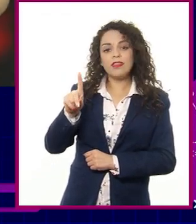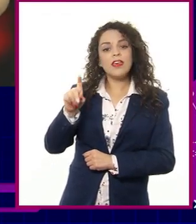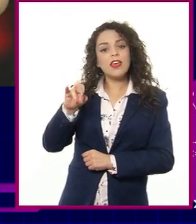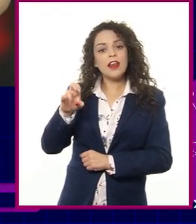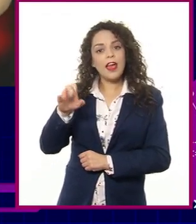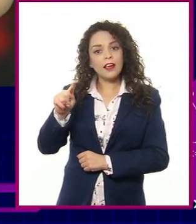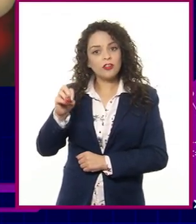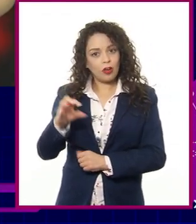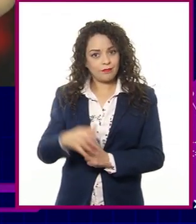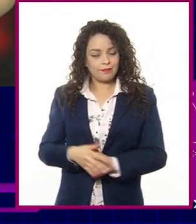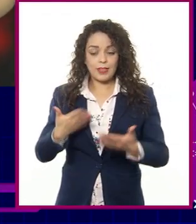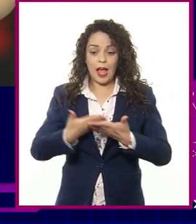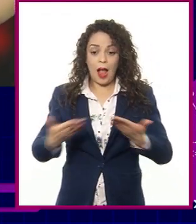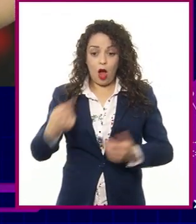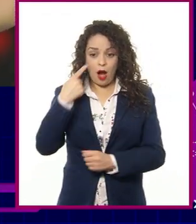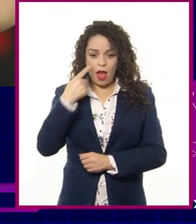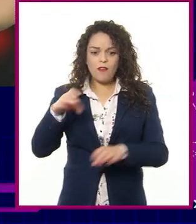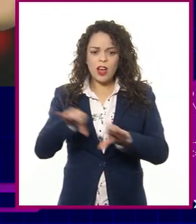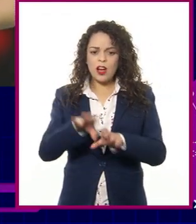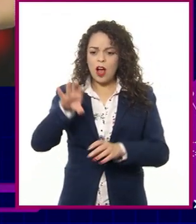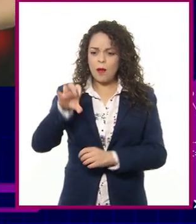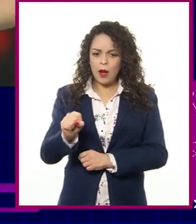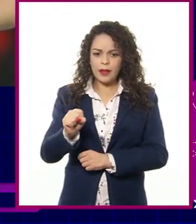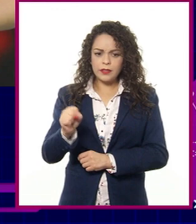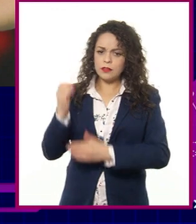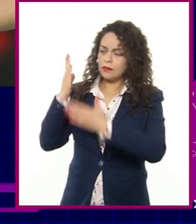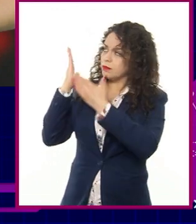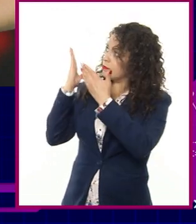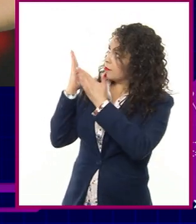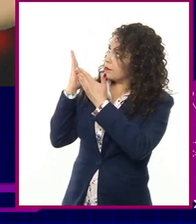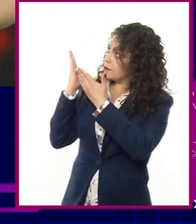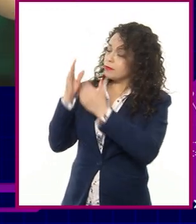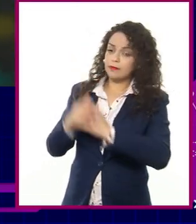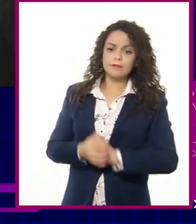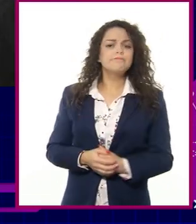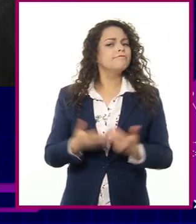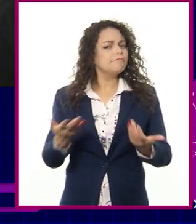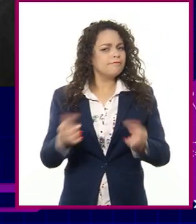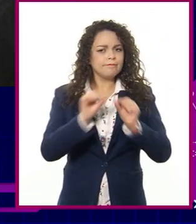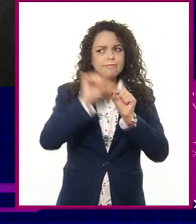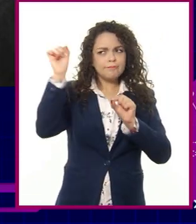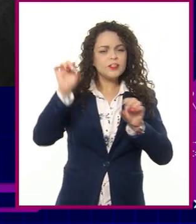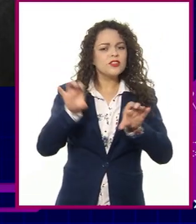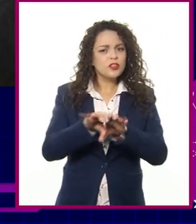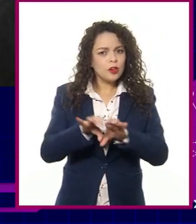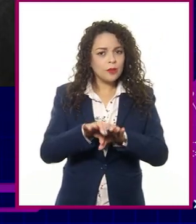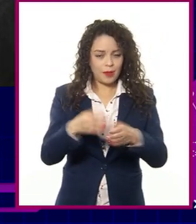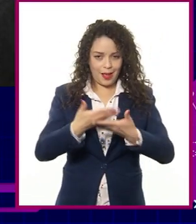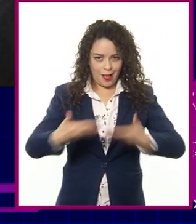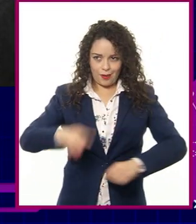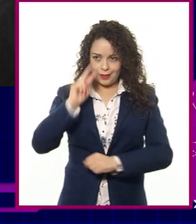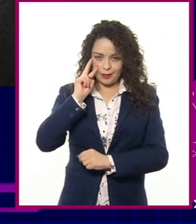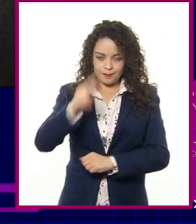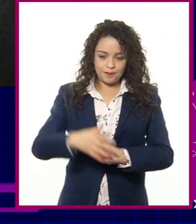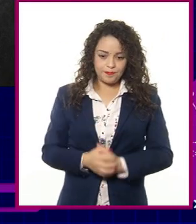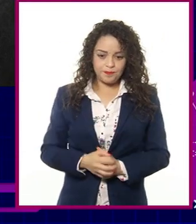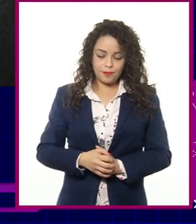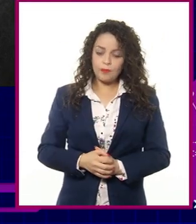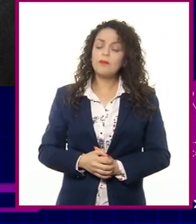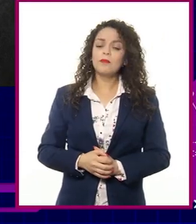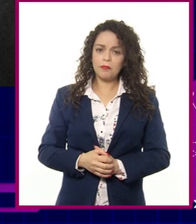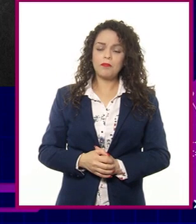Ahora veamos cómo es la gráfica de una variación de proporcionalidad inversa. En una granja se tiene suficiente alimento